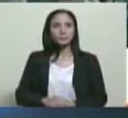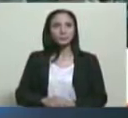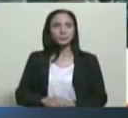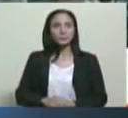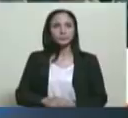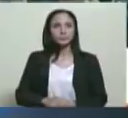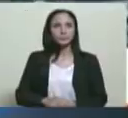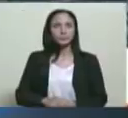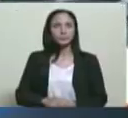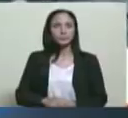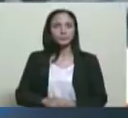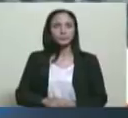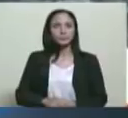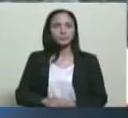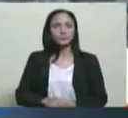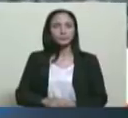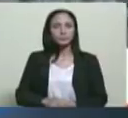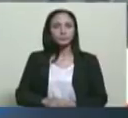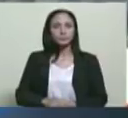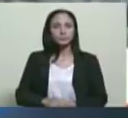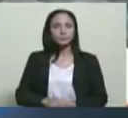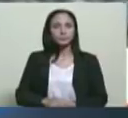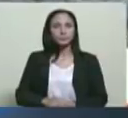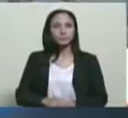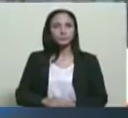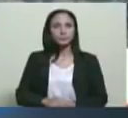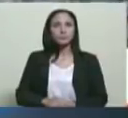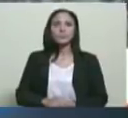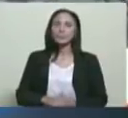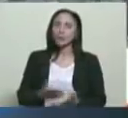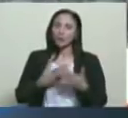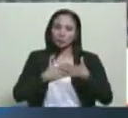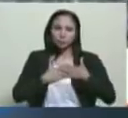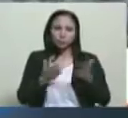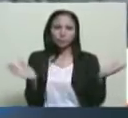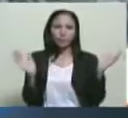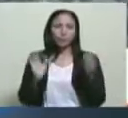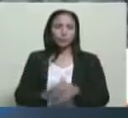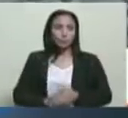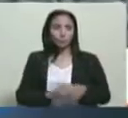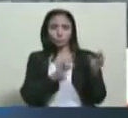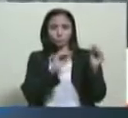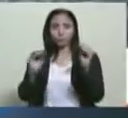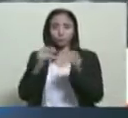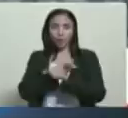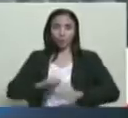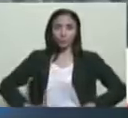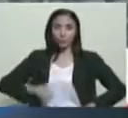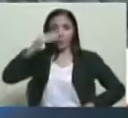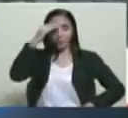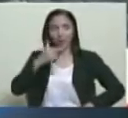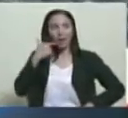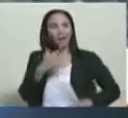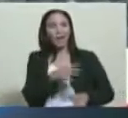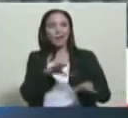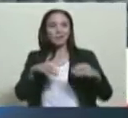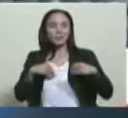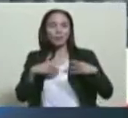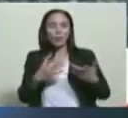destapando su corazón y diciéndole a la Fuerza Armada que no hay que aceptar a estos